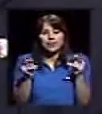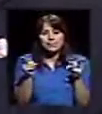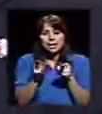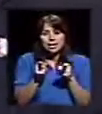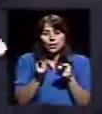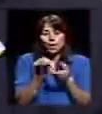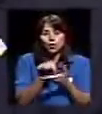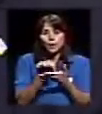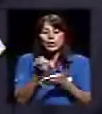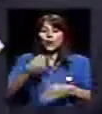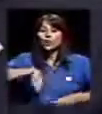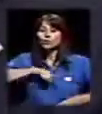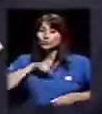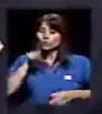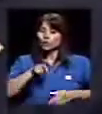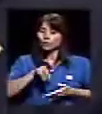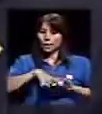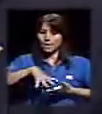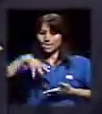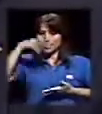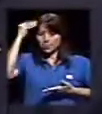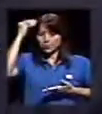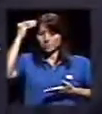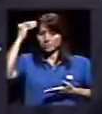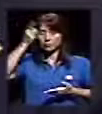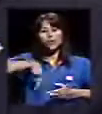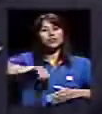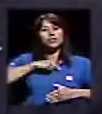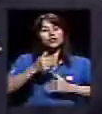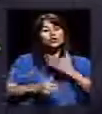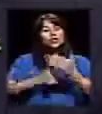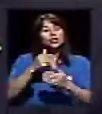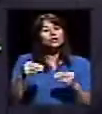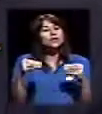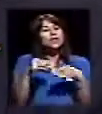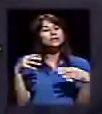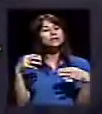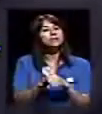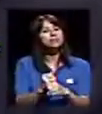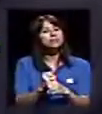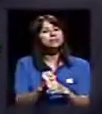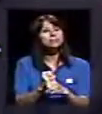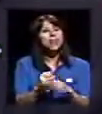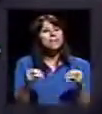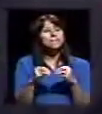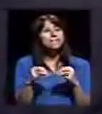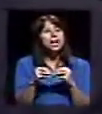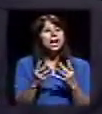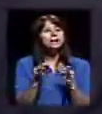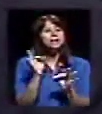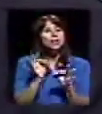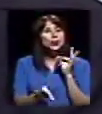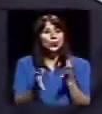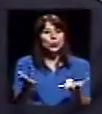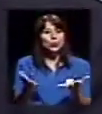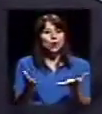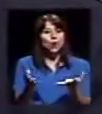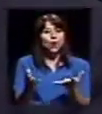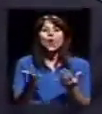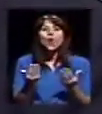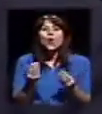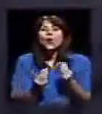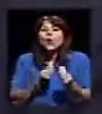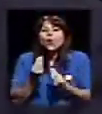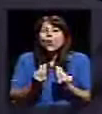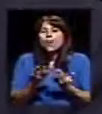tenemos que aprender a automatizar nuestros procesos y a buscar cómo la nueva